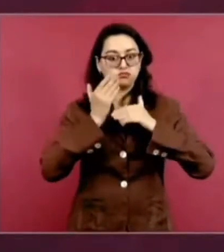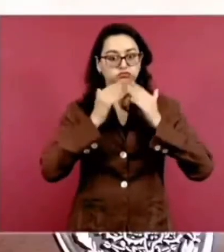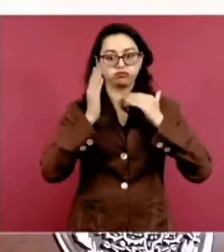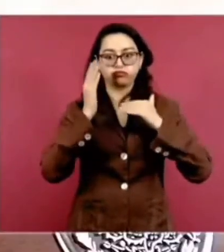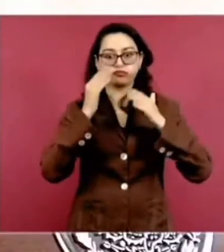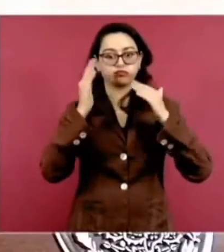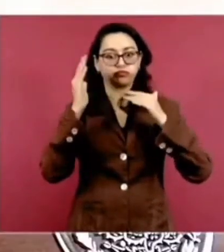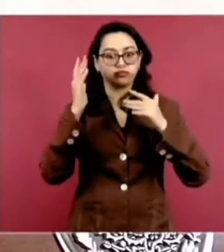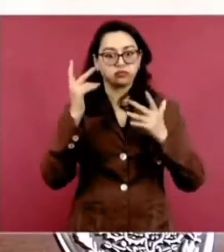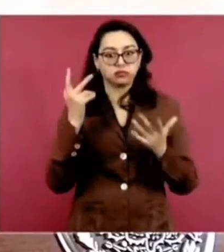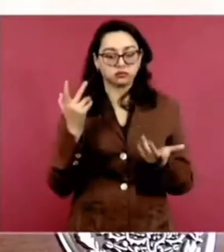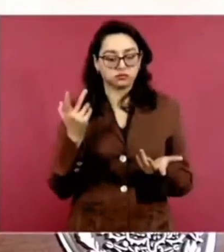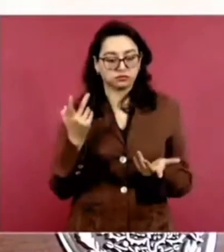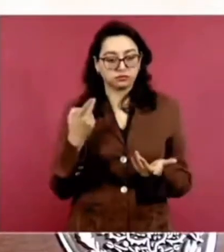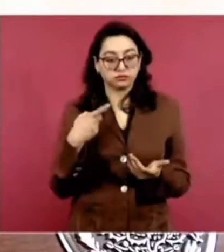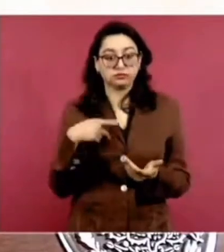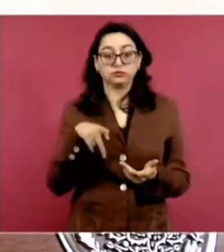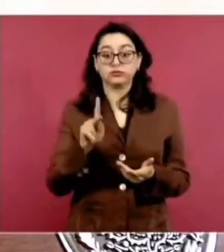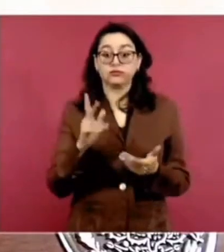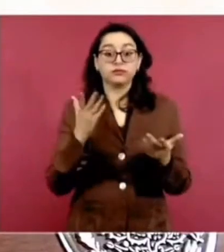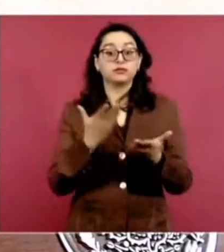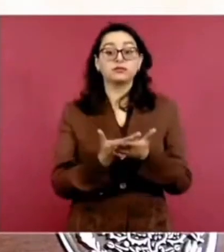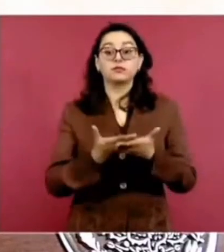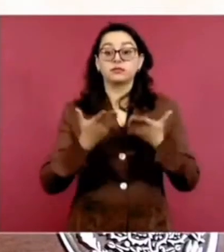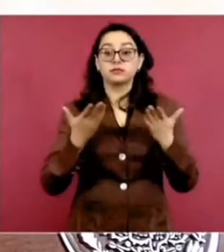pero ahora hay un despertar